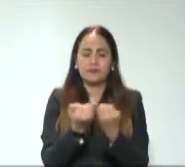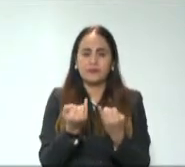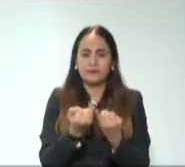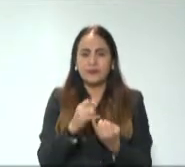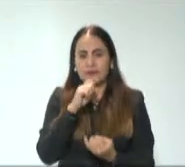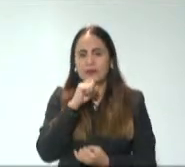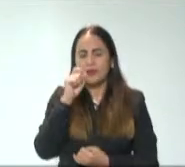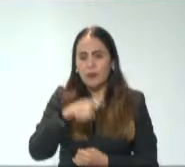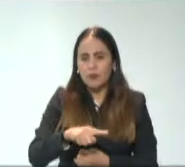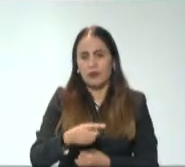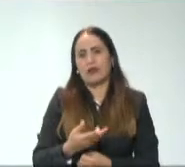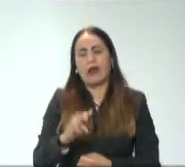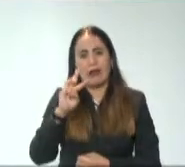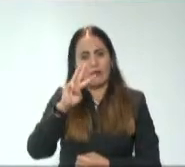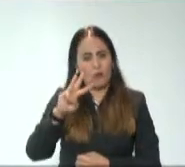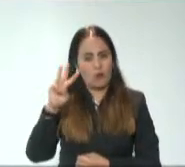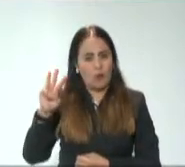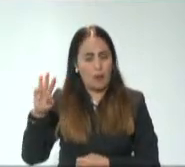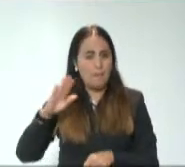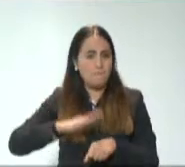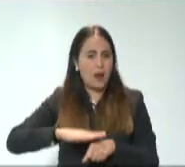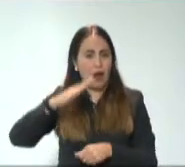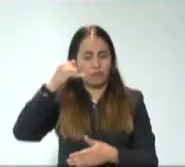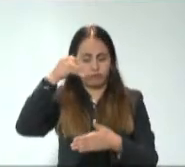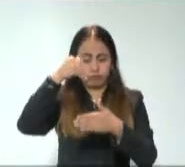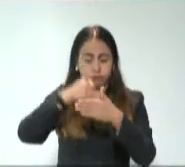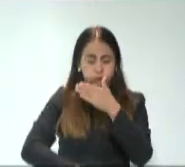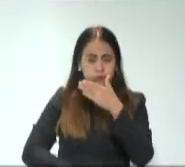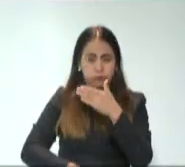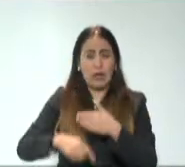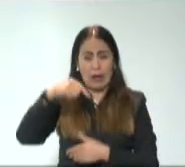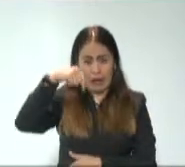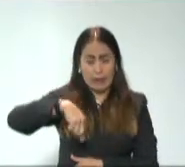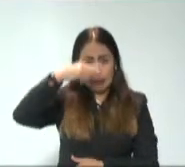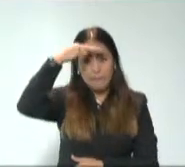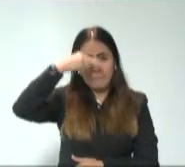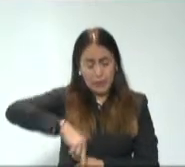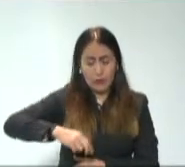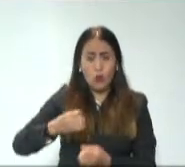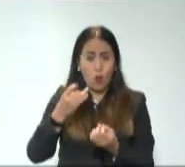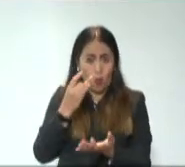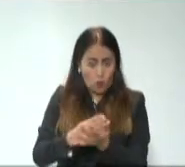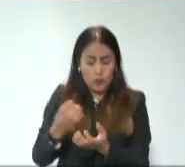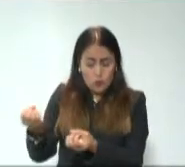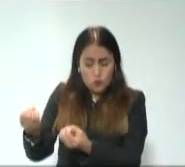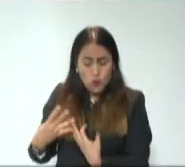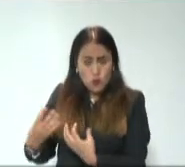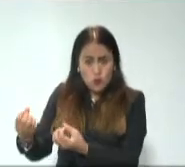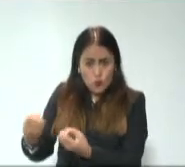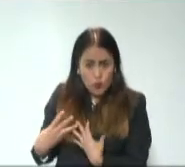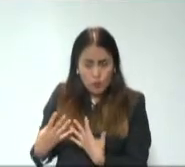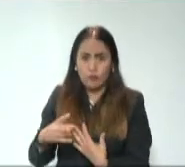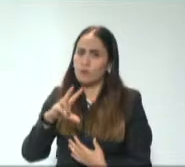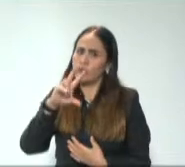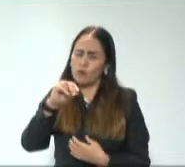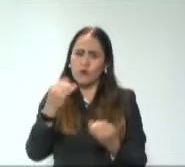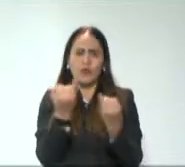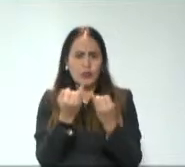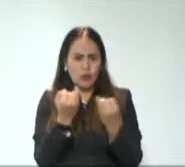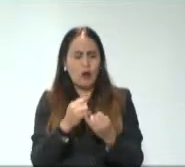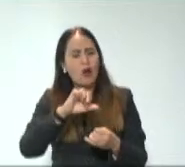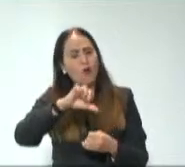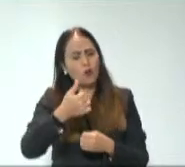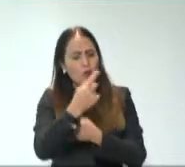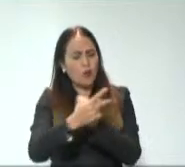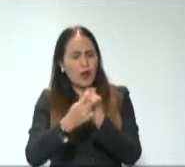proceso de ampliación de la plataforma porque México No nada más es un país receptor México también es un país donante